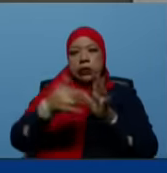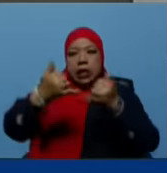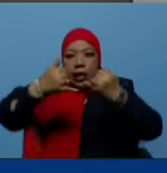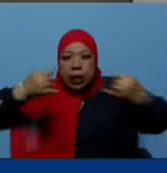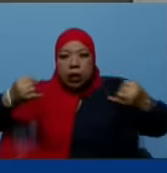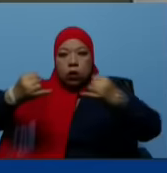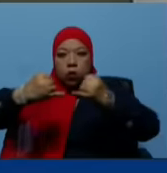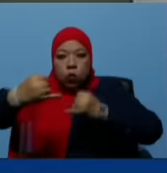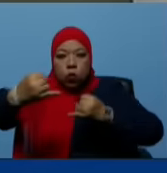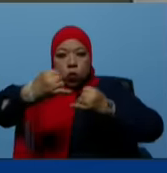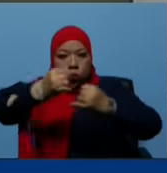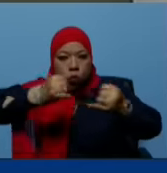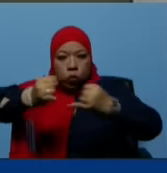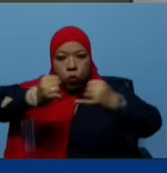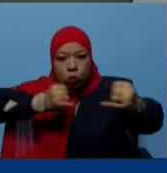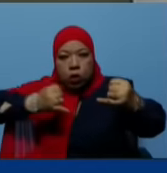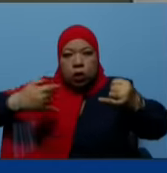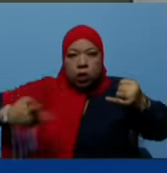un tipo